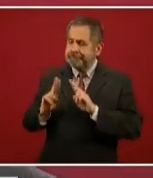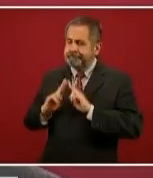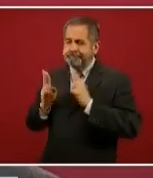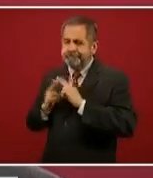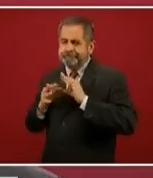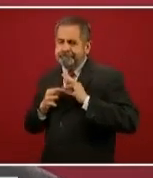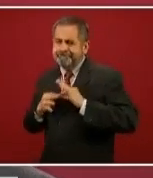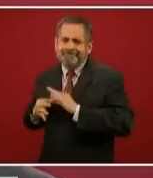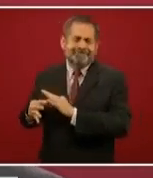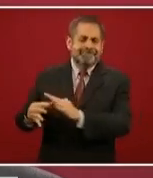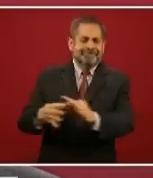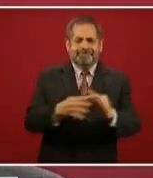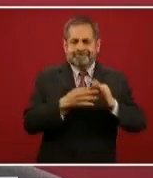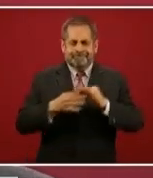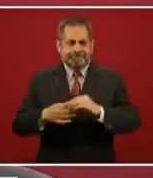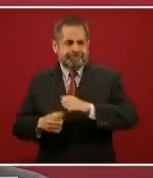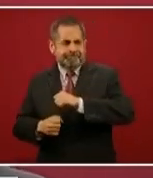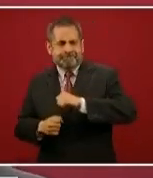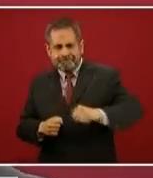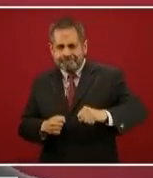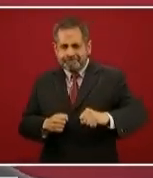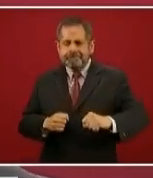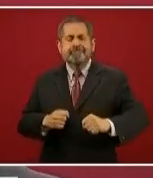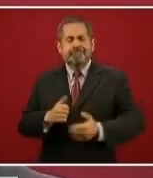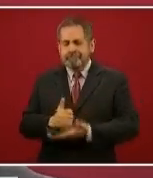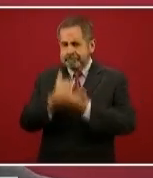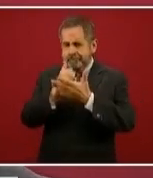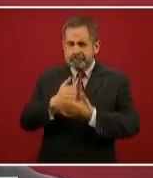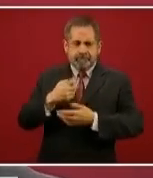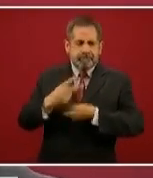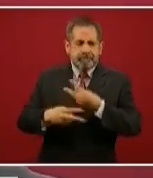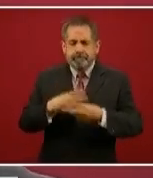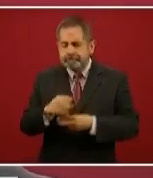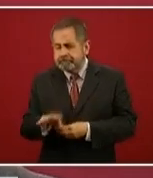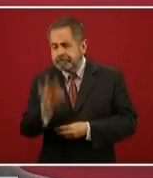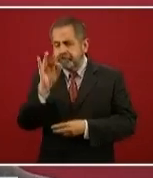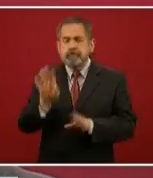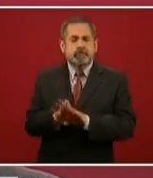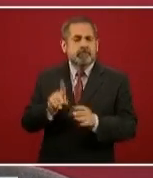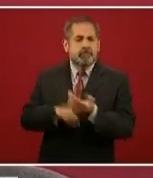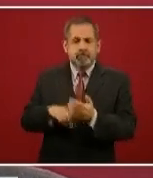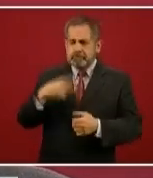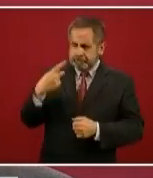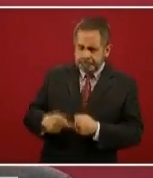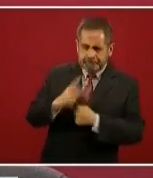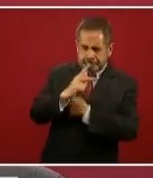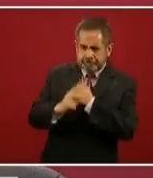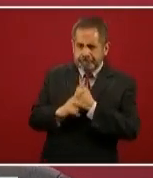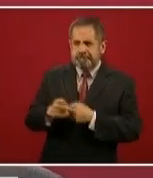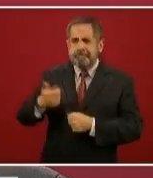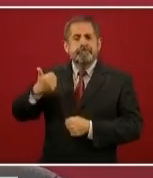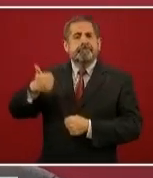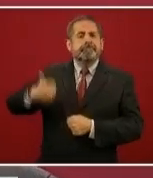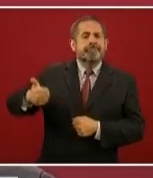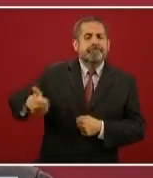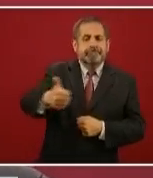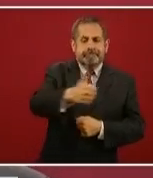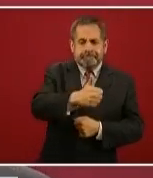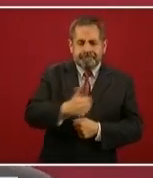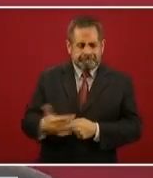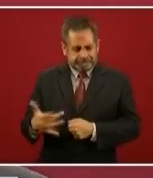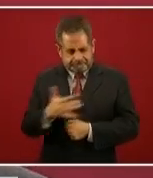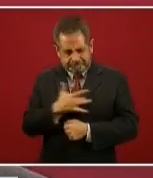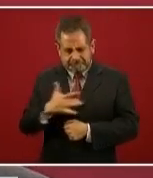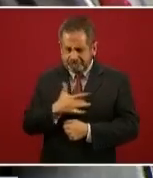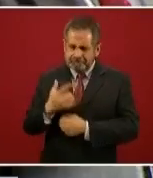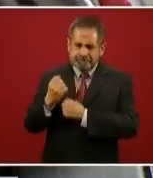no solamente para lograr solventarlo, sino para encontrar que las mejores capacidades del país están en su gente, están en su